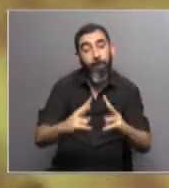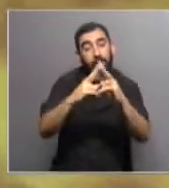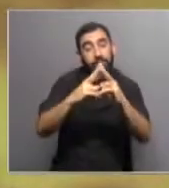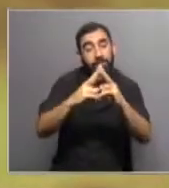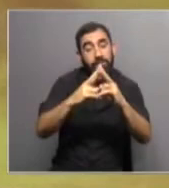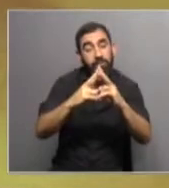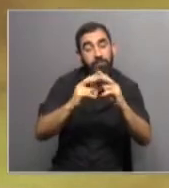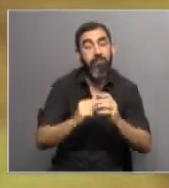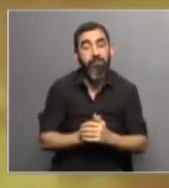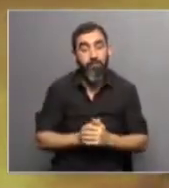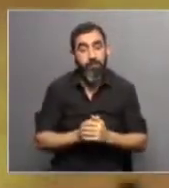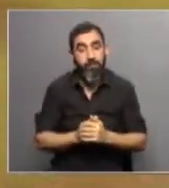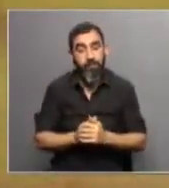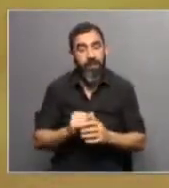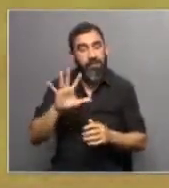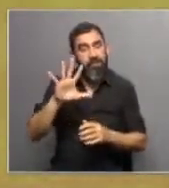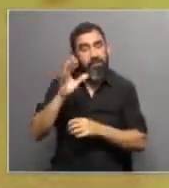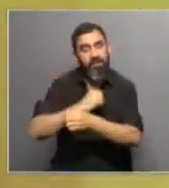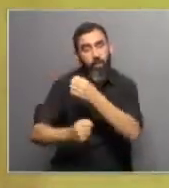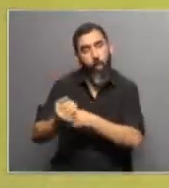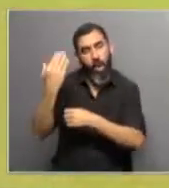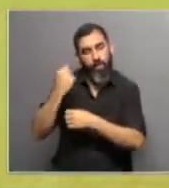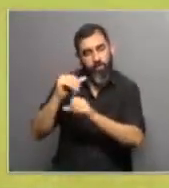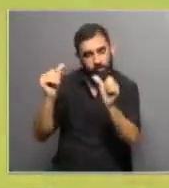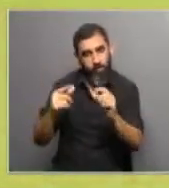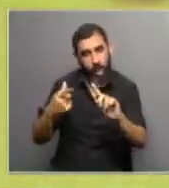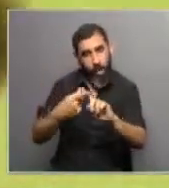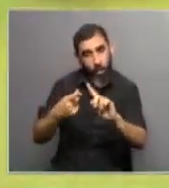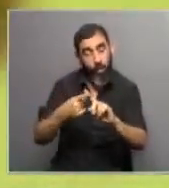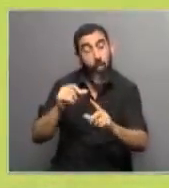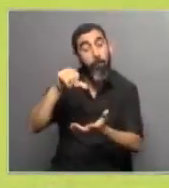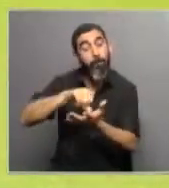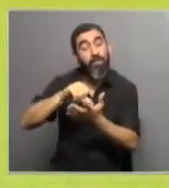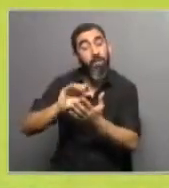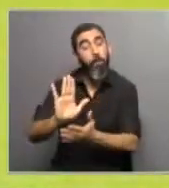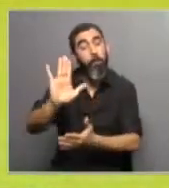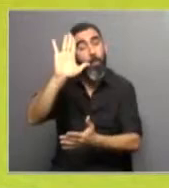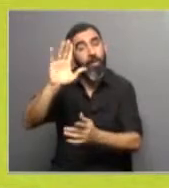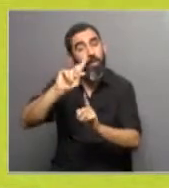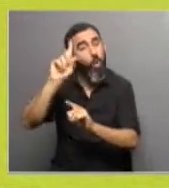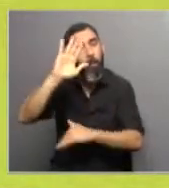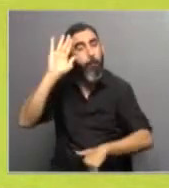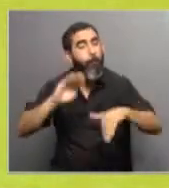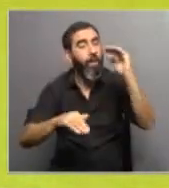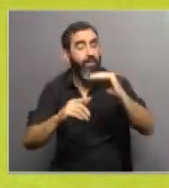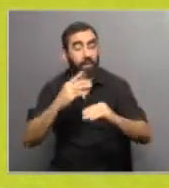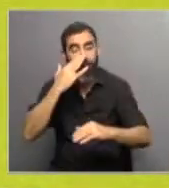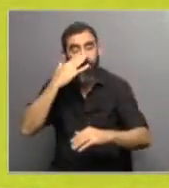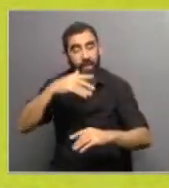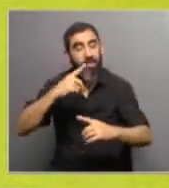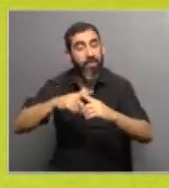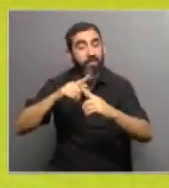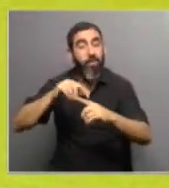la COP21, ¿sí?, hace unos 5 años, en los cuales los países se comprometieron a no superar para fin de siglo